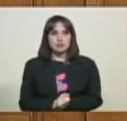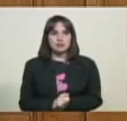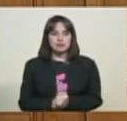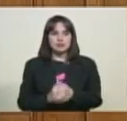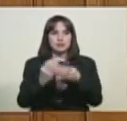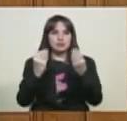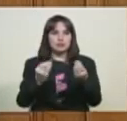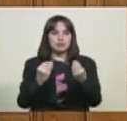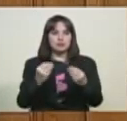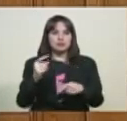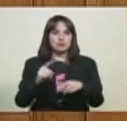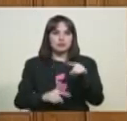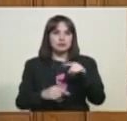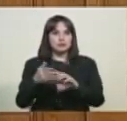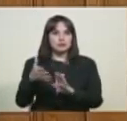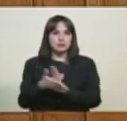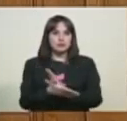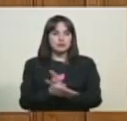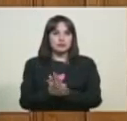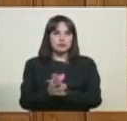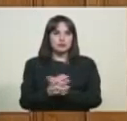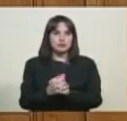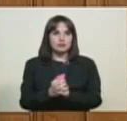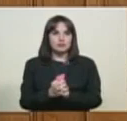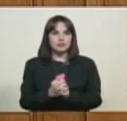Así que ellos tuvieron la posibilidad de estudiar,